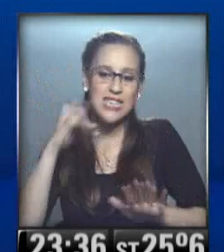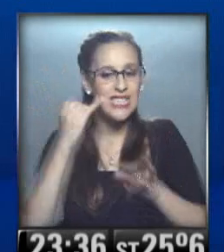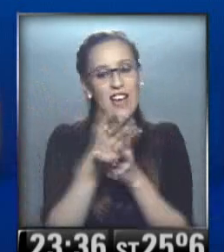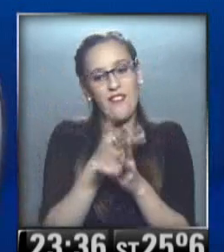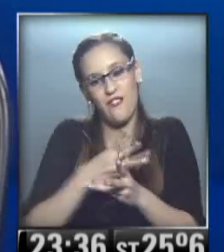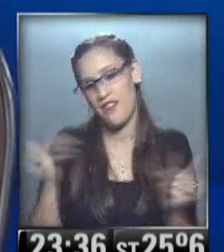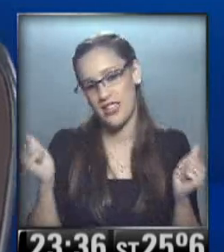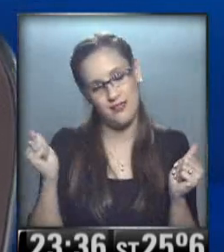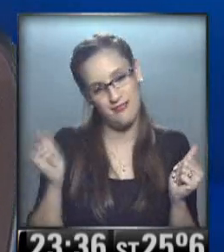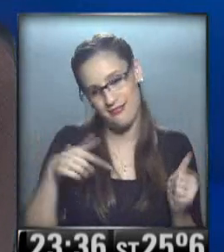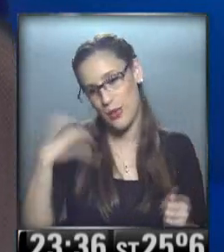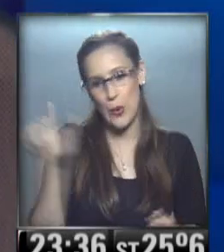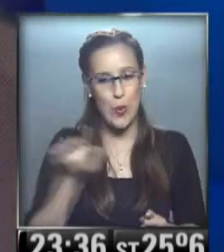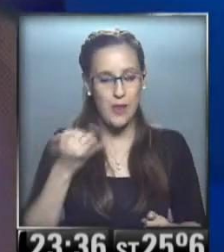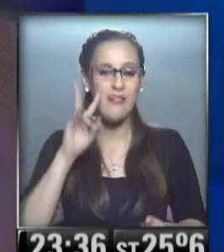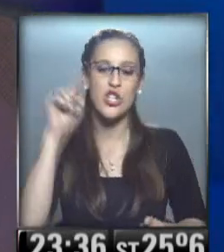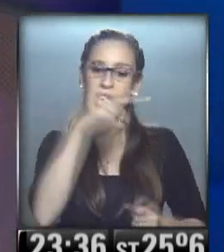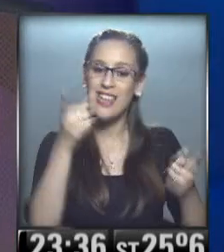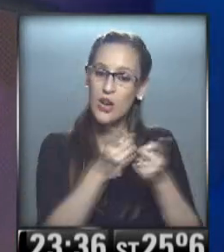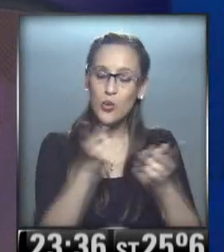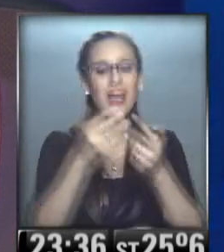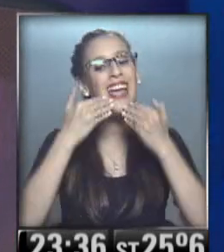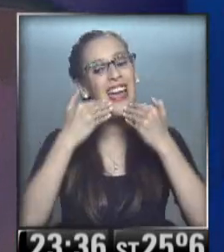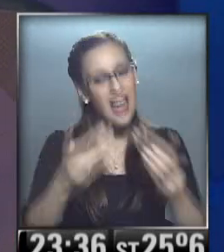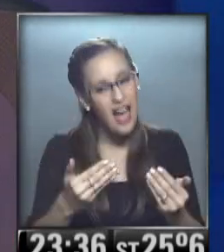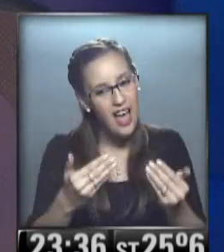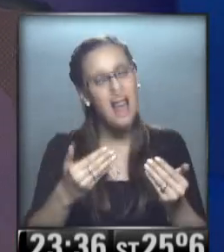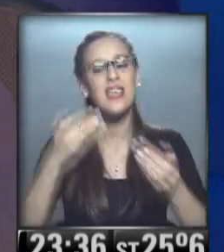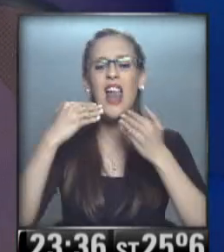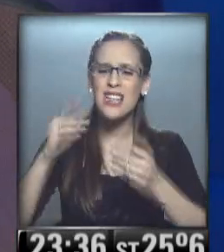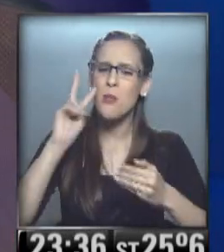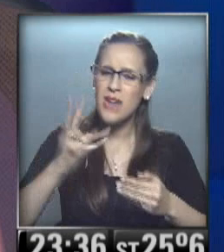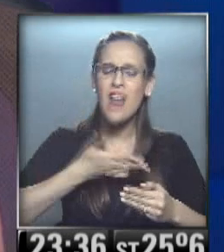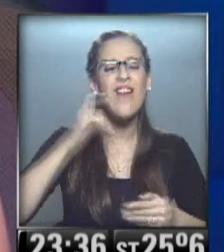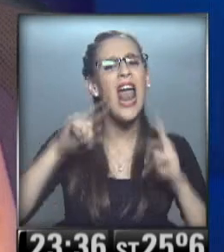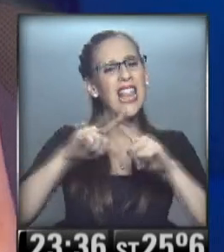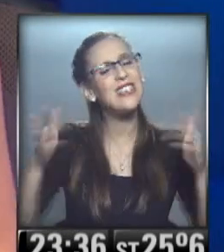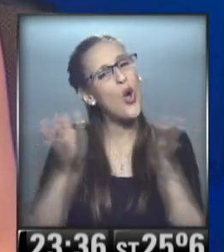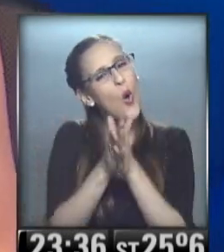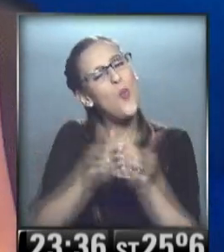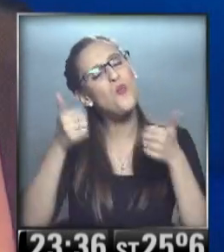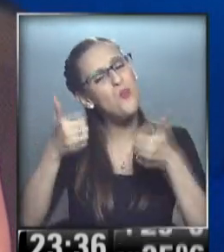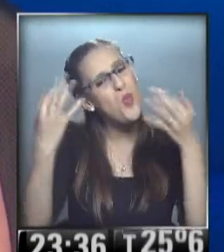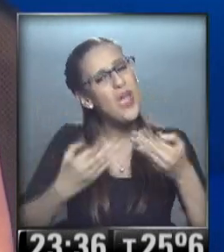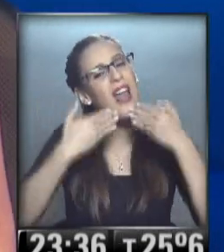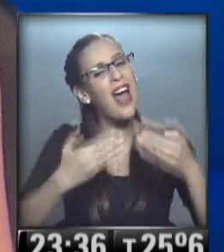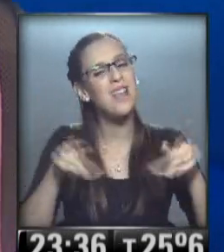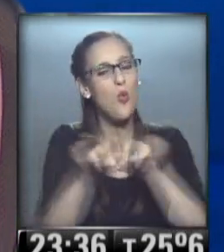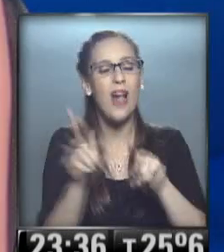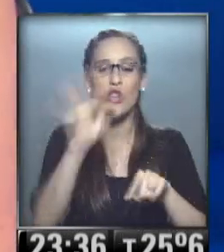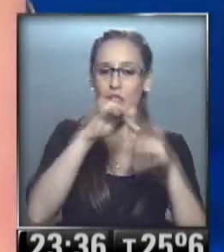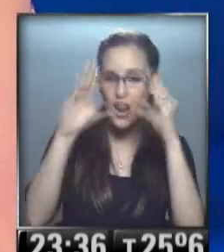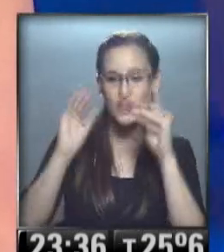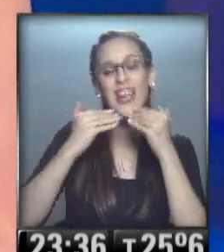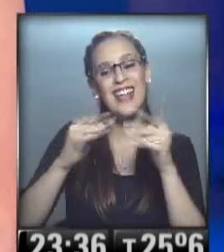final a la edición de jueves de Visión 7 Resumen. Gracias por habernos acompañado, gracias Félix por estar conmigo hoy. Al contrario, un gusto, Gaby, como todas las noches. Y